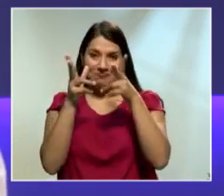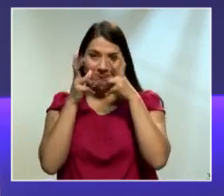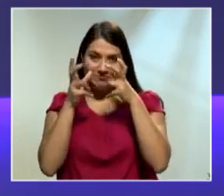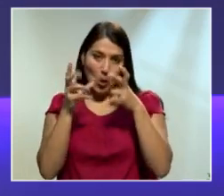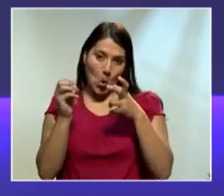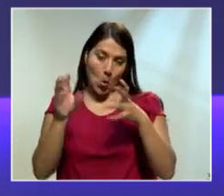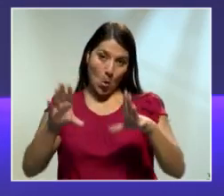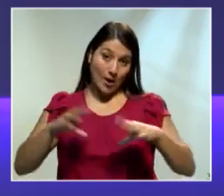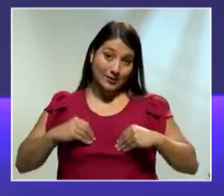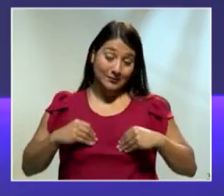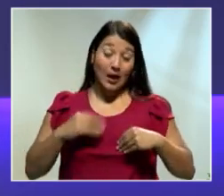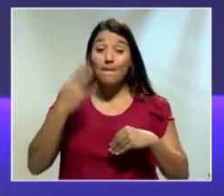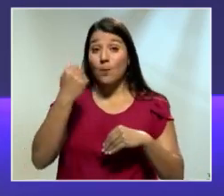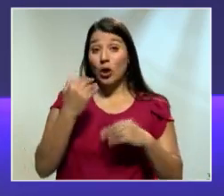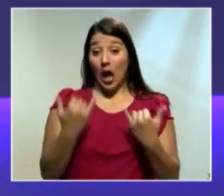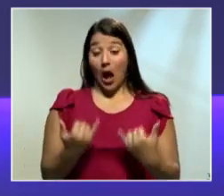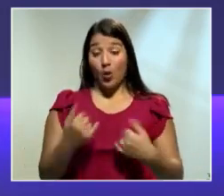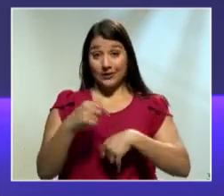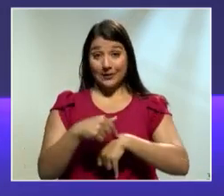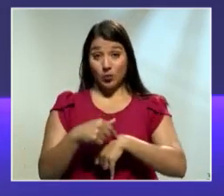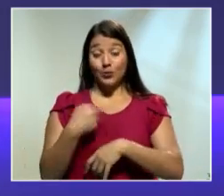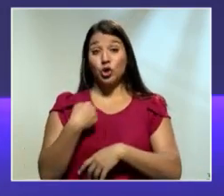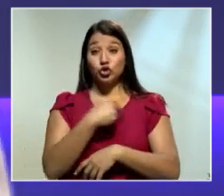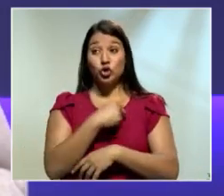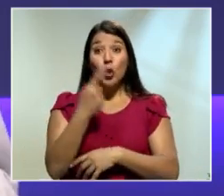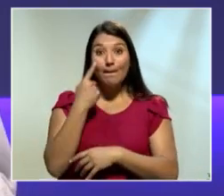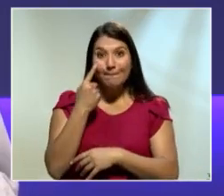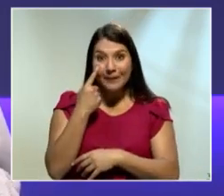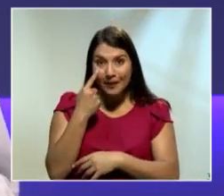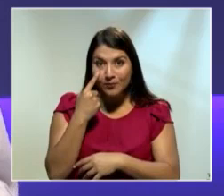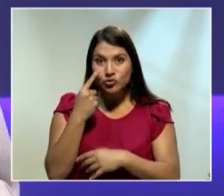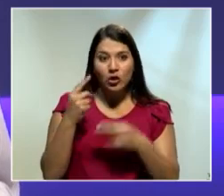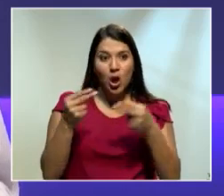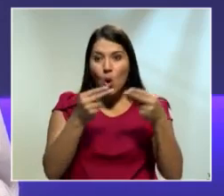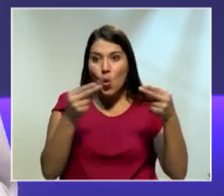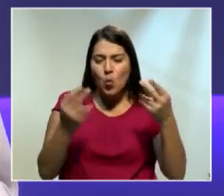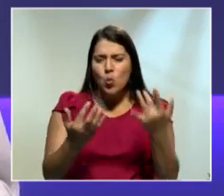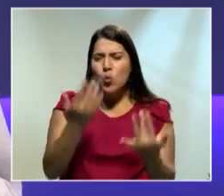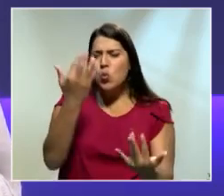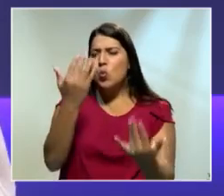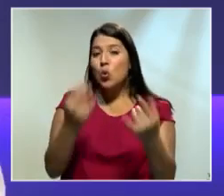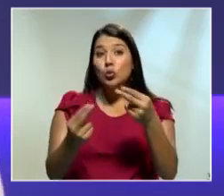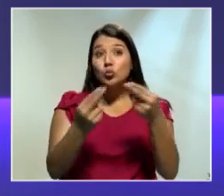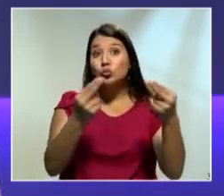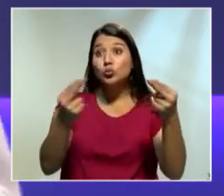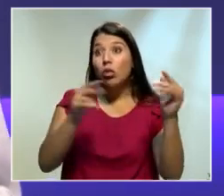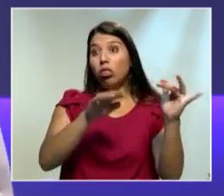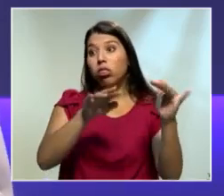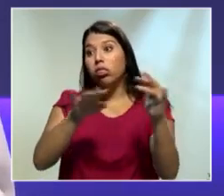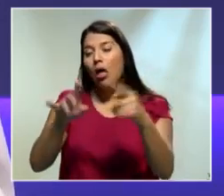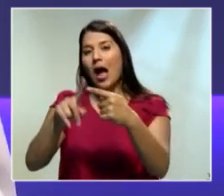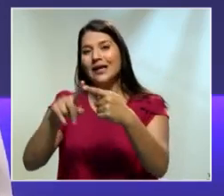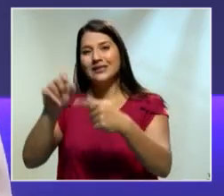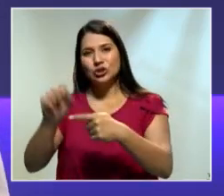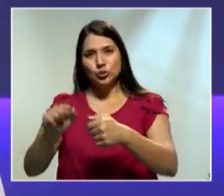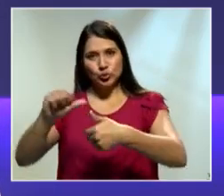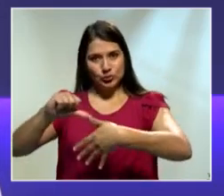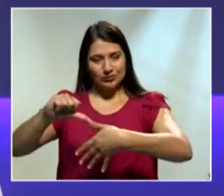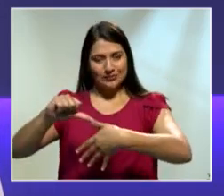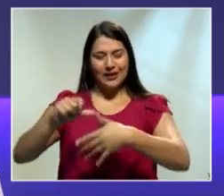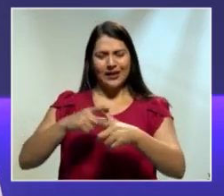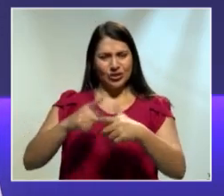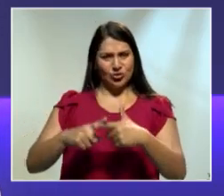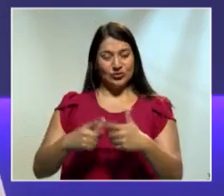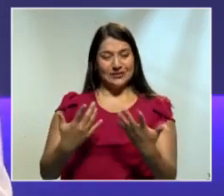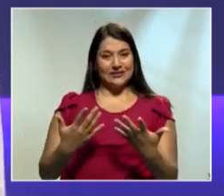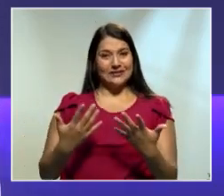indica, justamente en este momento en que estamos viendo que los humos de Australia están llegando al sur de América, es el momento exacto para darse cuenta de que